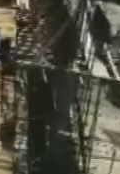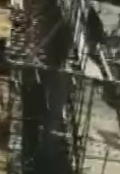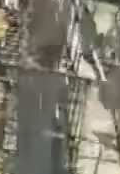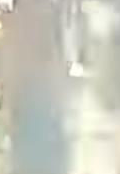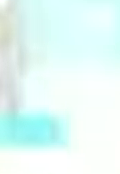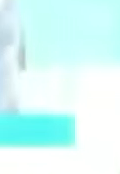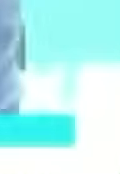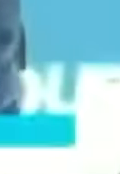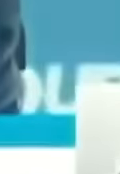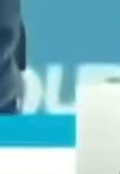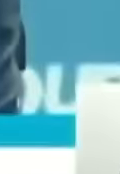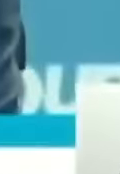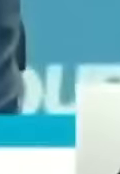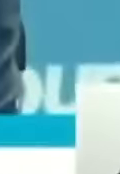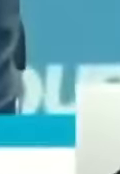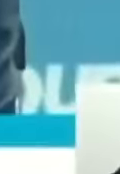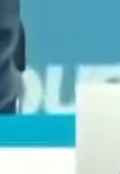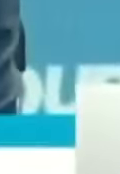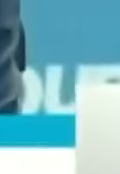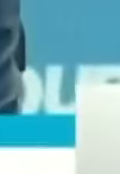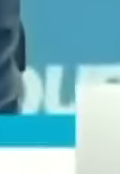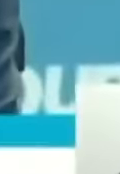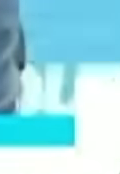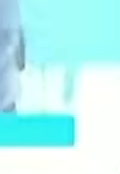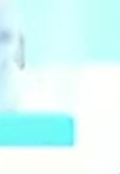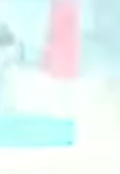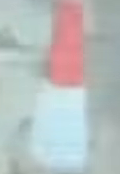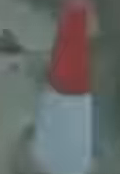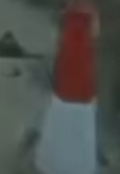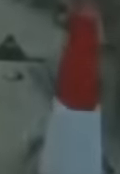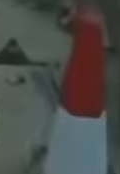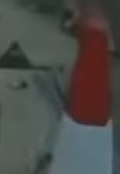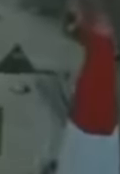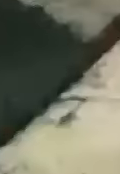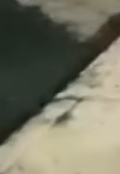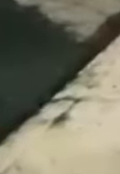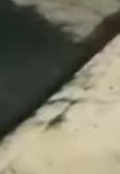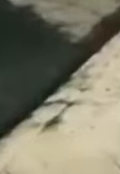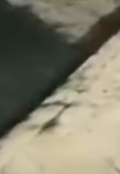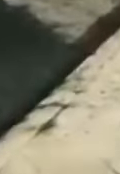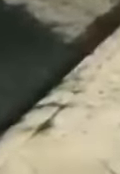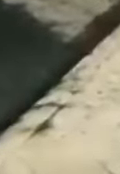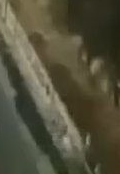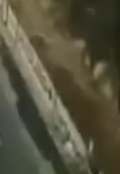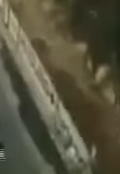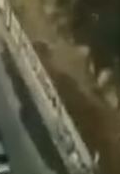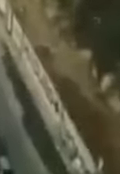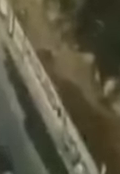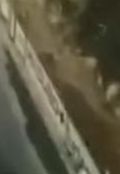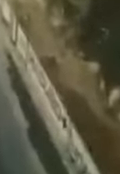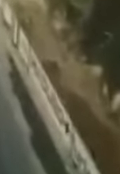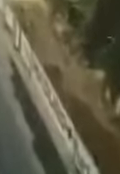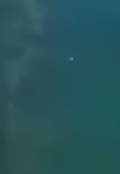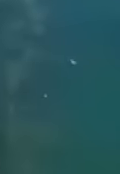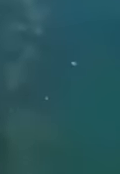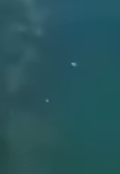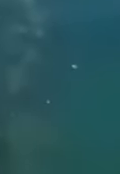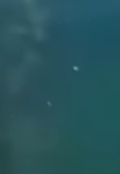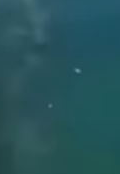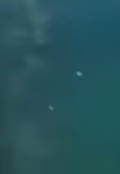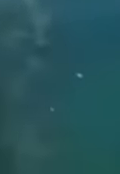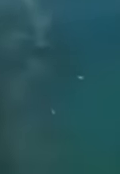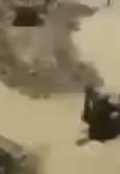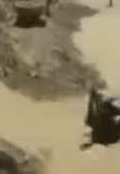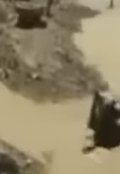Venezuela sí se puede avanzar, prosperar, progresar, construir, ver un horizonte superior a